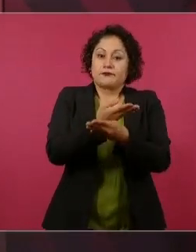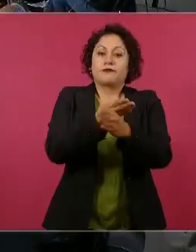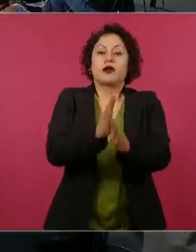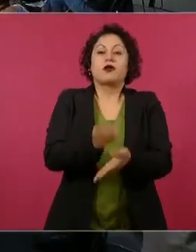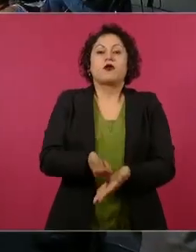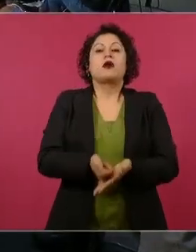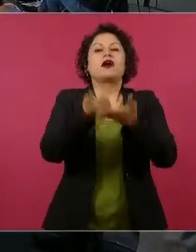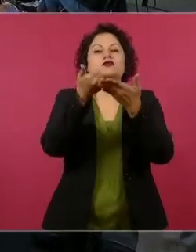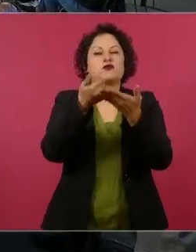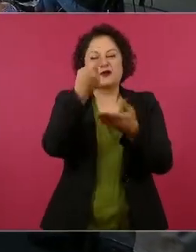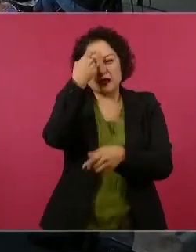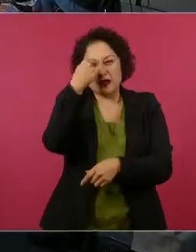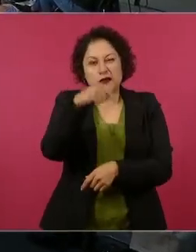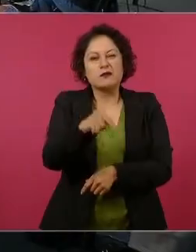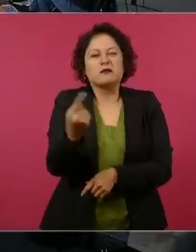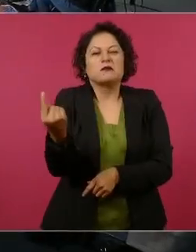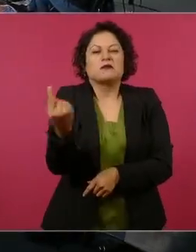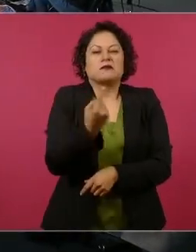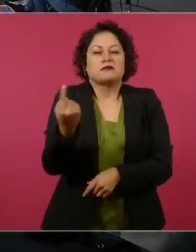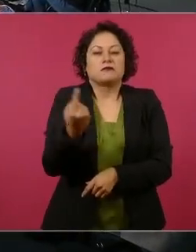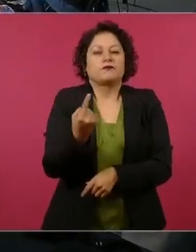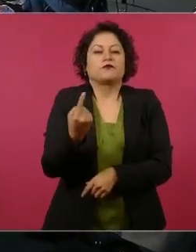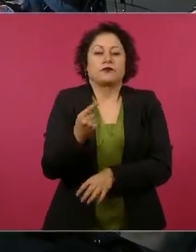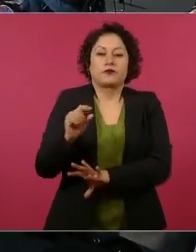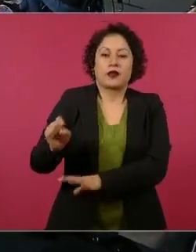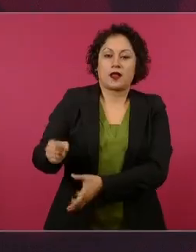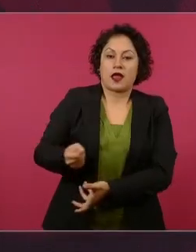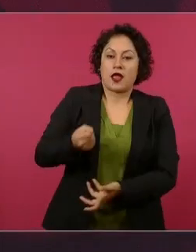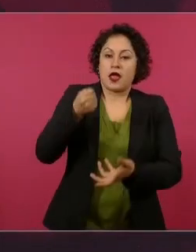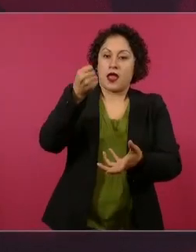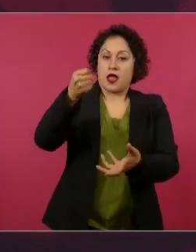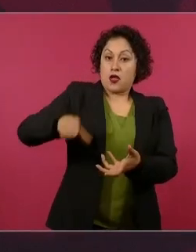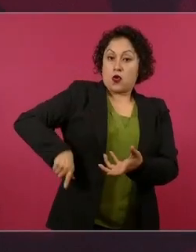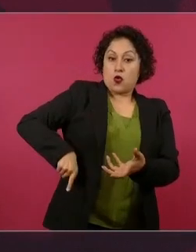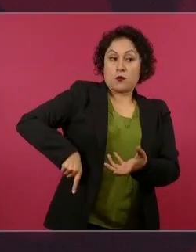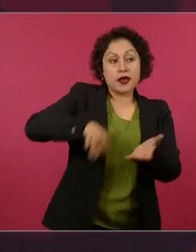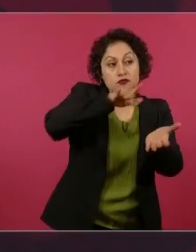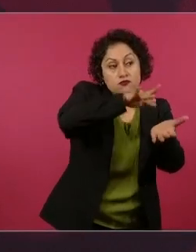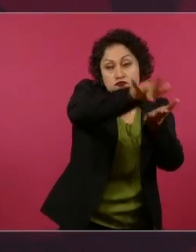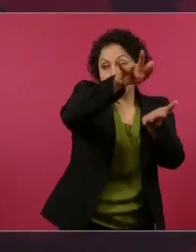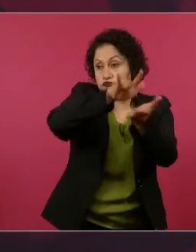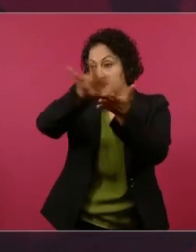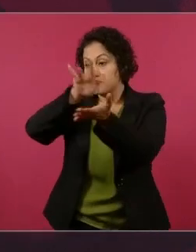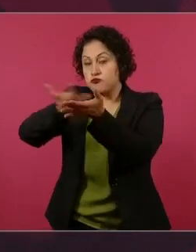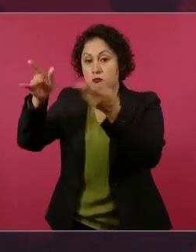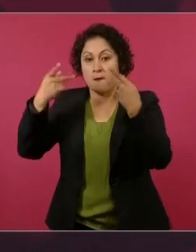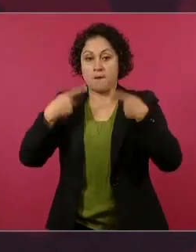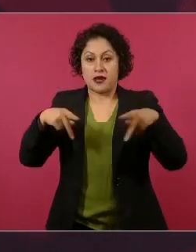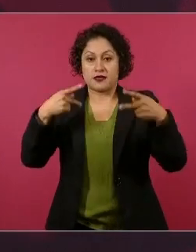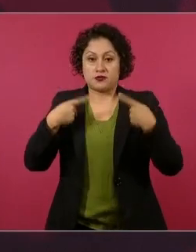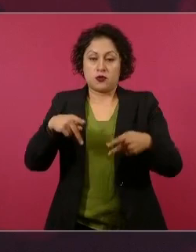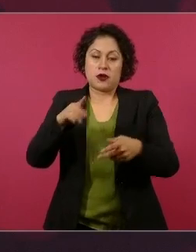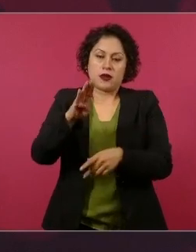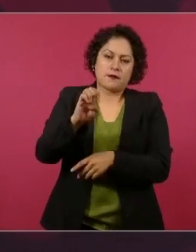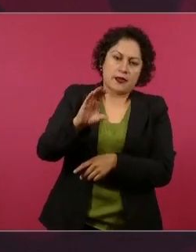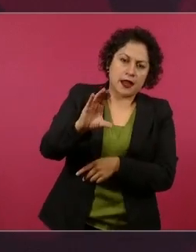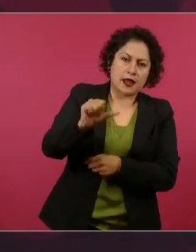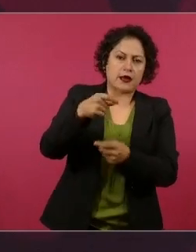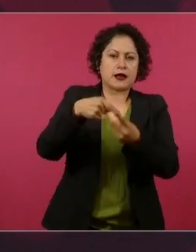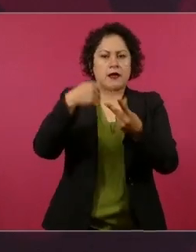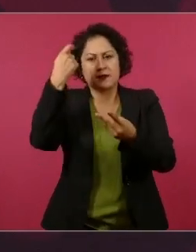apoyos para el pueblo de México a través de estas sucursales del Banco del